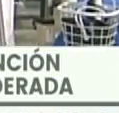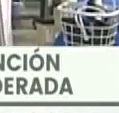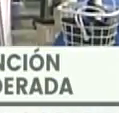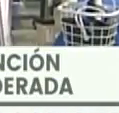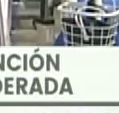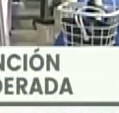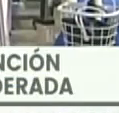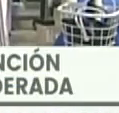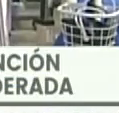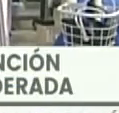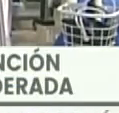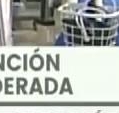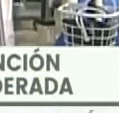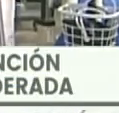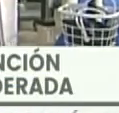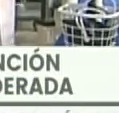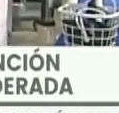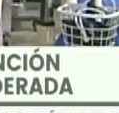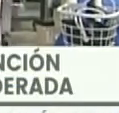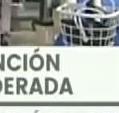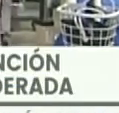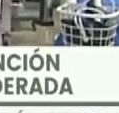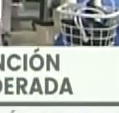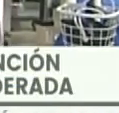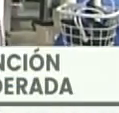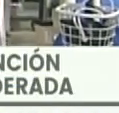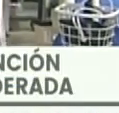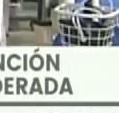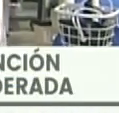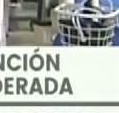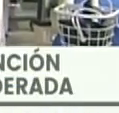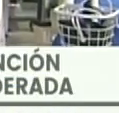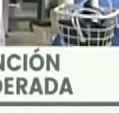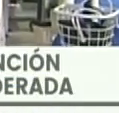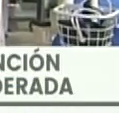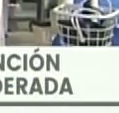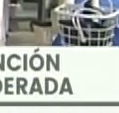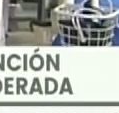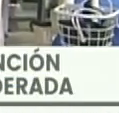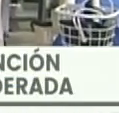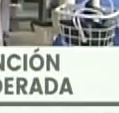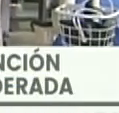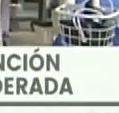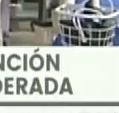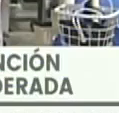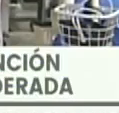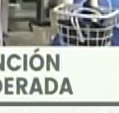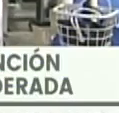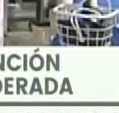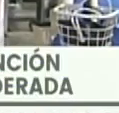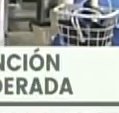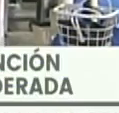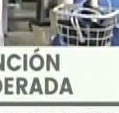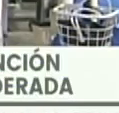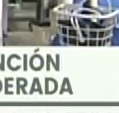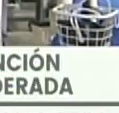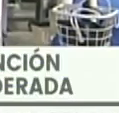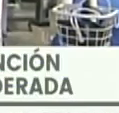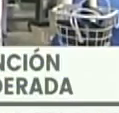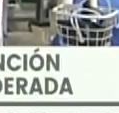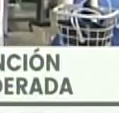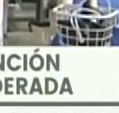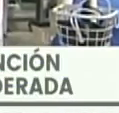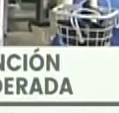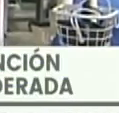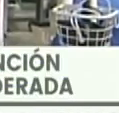De igual manera, prestamos apoyo y pedimos el mayor apoyo a las unidades fronterizas, ¿verdad?,